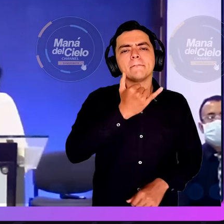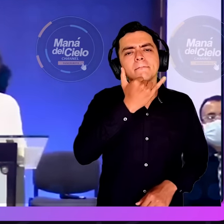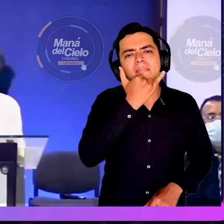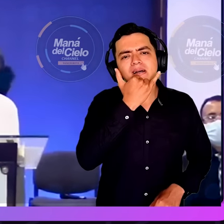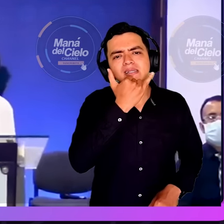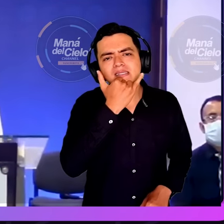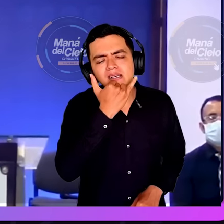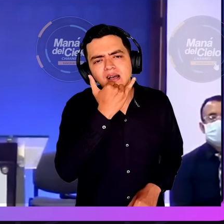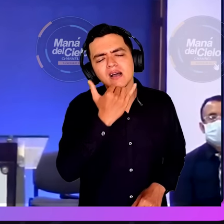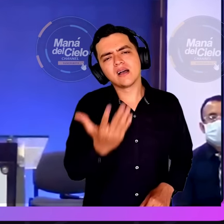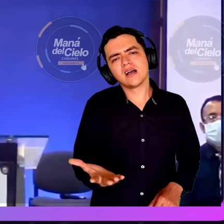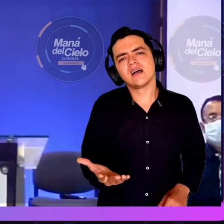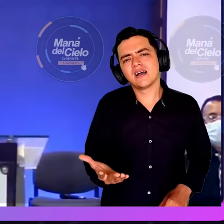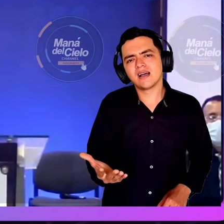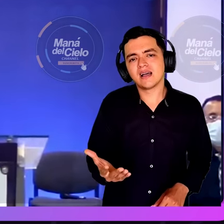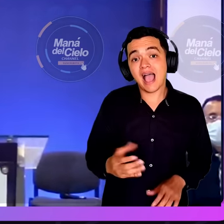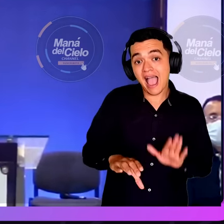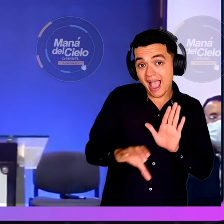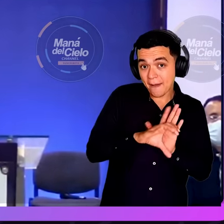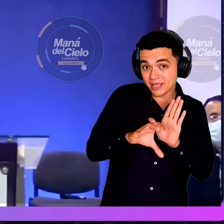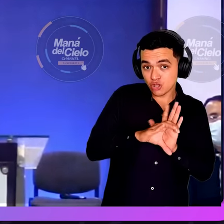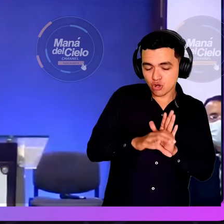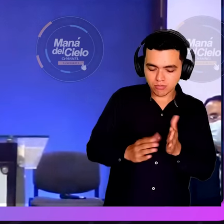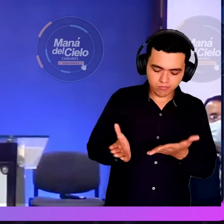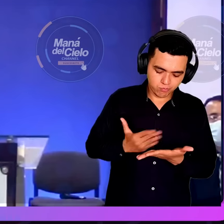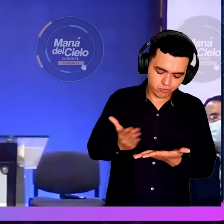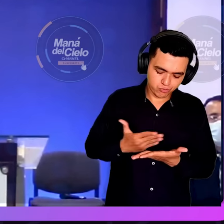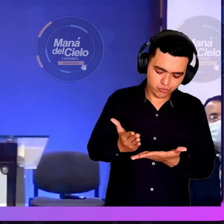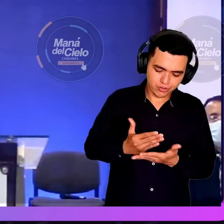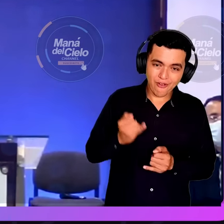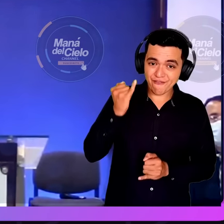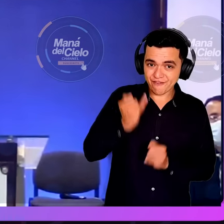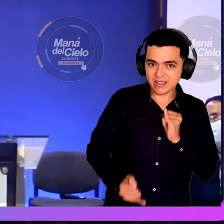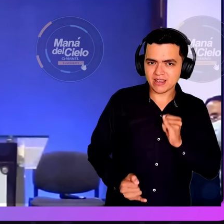A Dios no lo amamos por circunstancias.